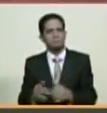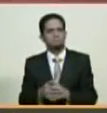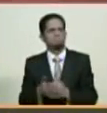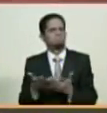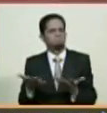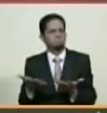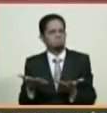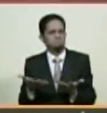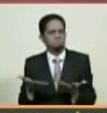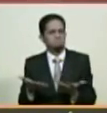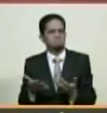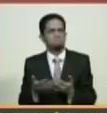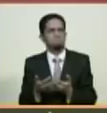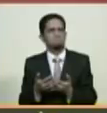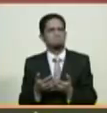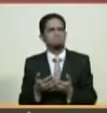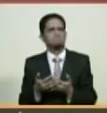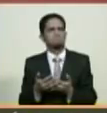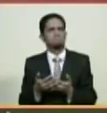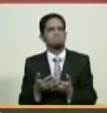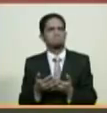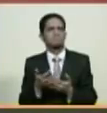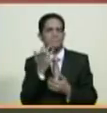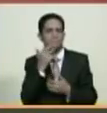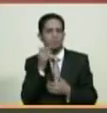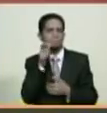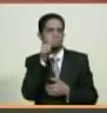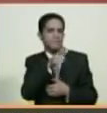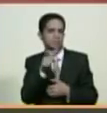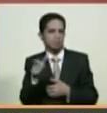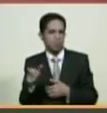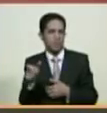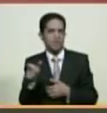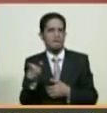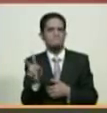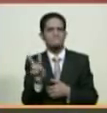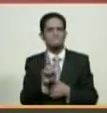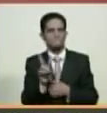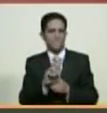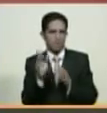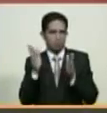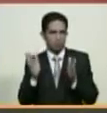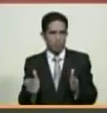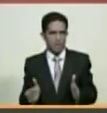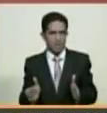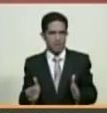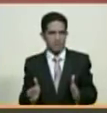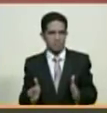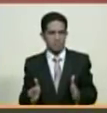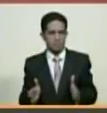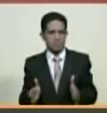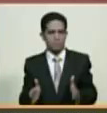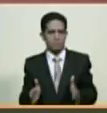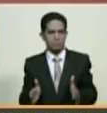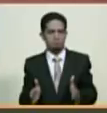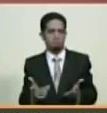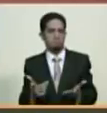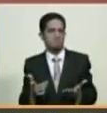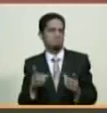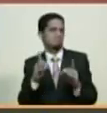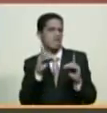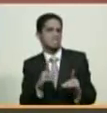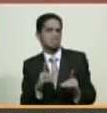es que el hecho de que haya hermanas y hermanos venezolanos que se hayan ido a otros